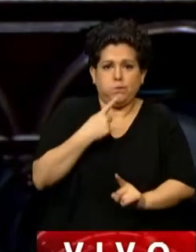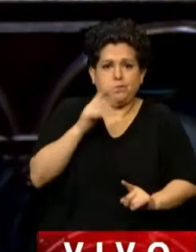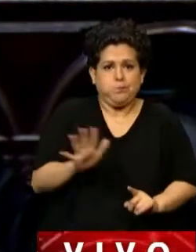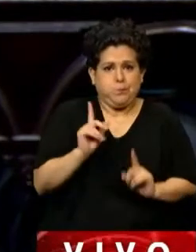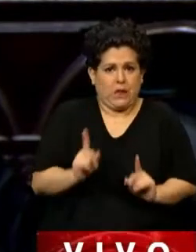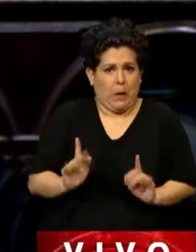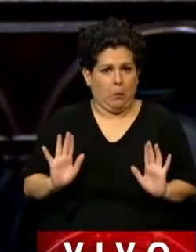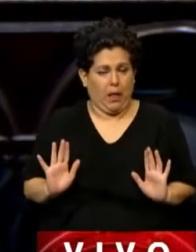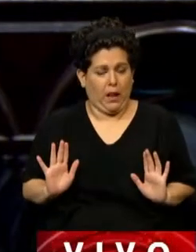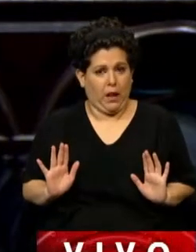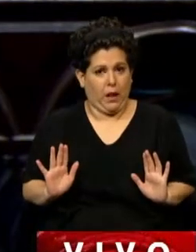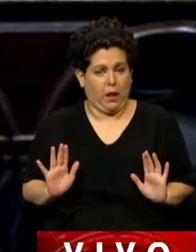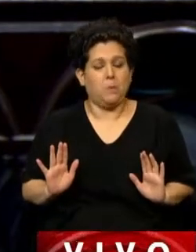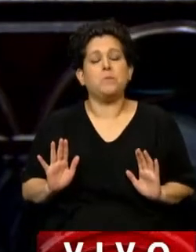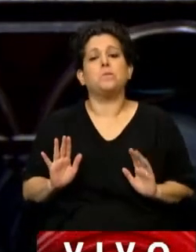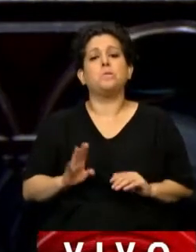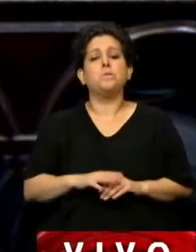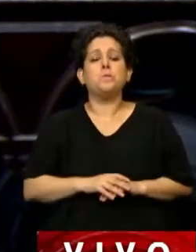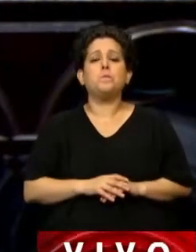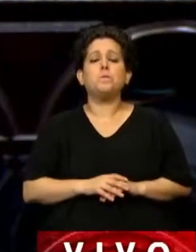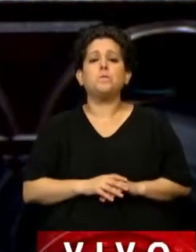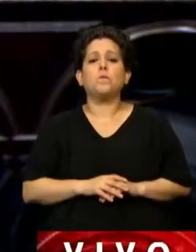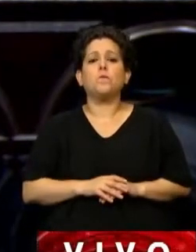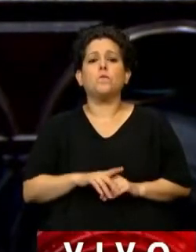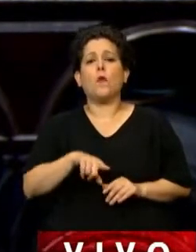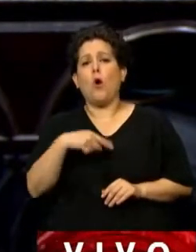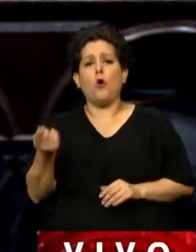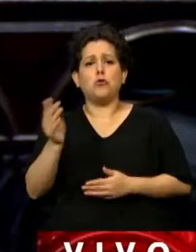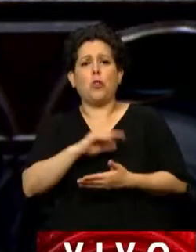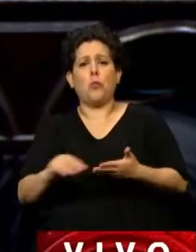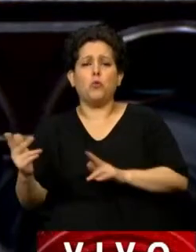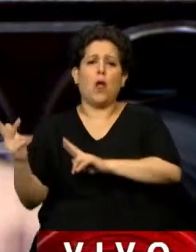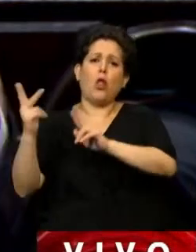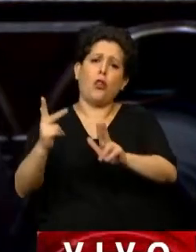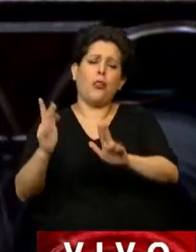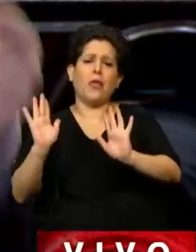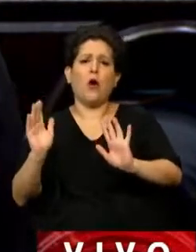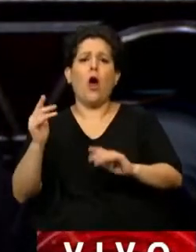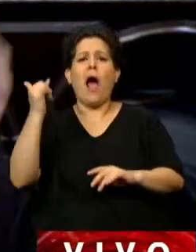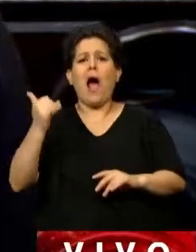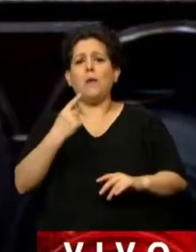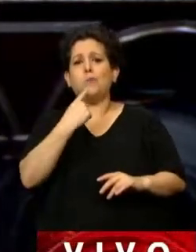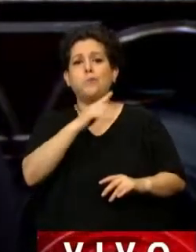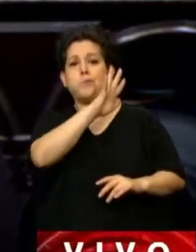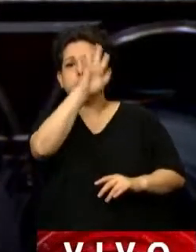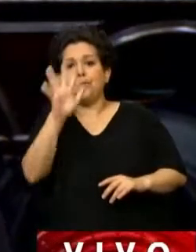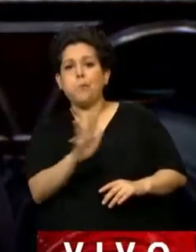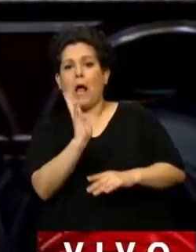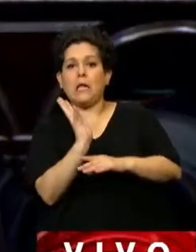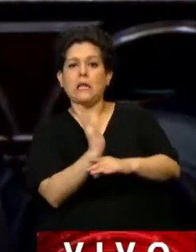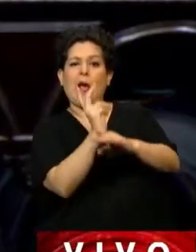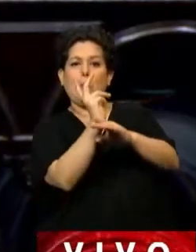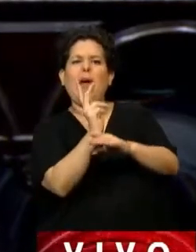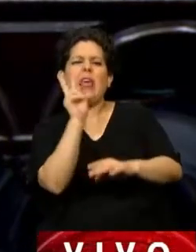Cuando se avanzó un poquito más, algún diputado preopinante ya dijo, bueno, la sospecha de trampas que se leen en los